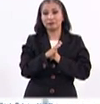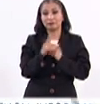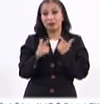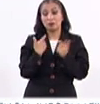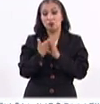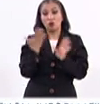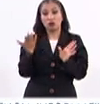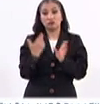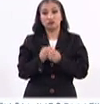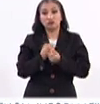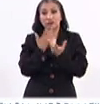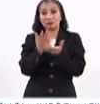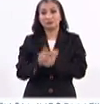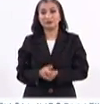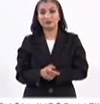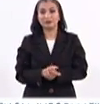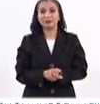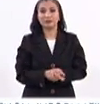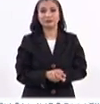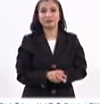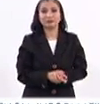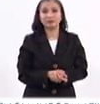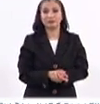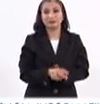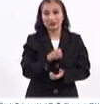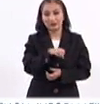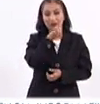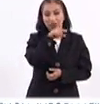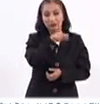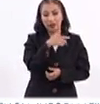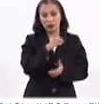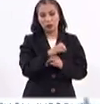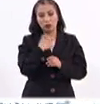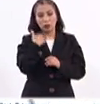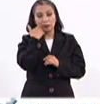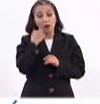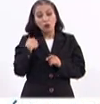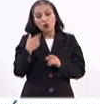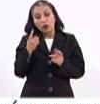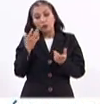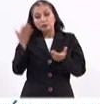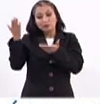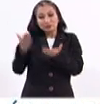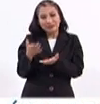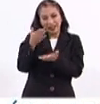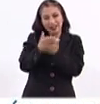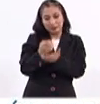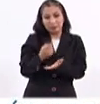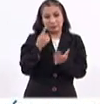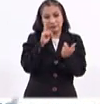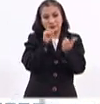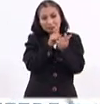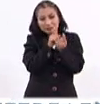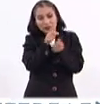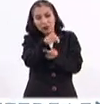son muy extrovertidos, pero bueno. Sí, no, en esa edad. Sí, entonces cuando uno llega, pues obviamente el primer contacto con ellos es